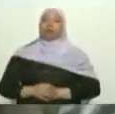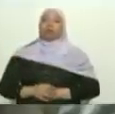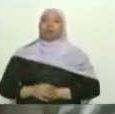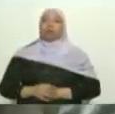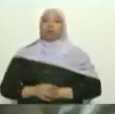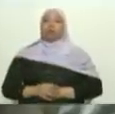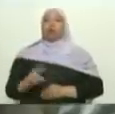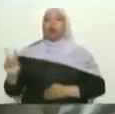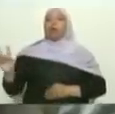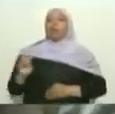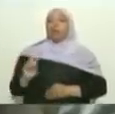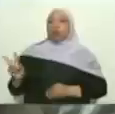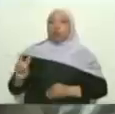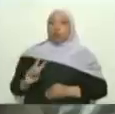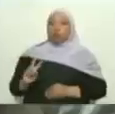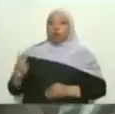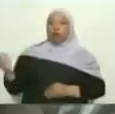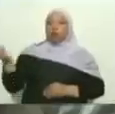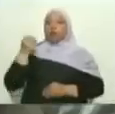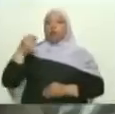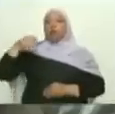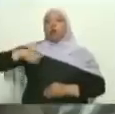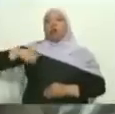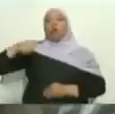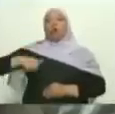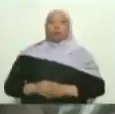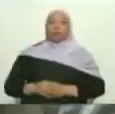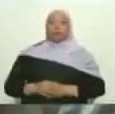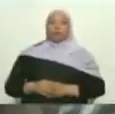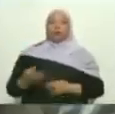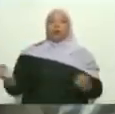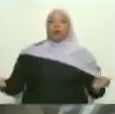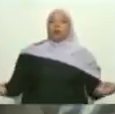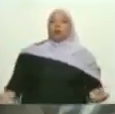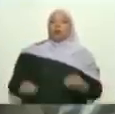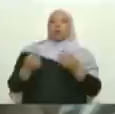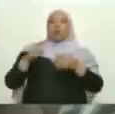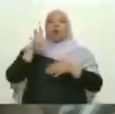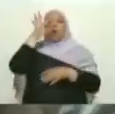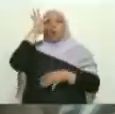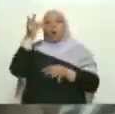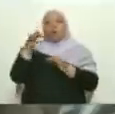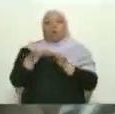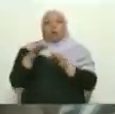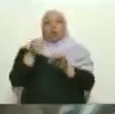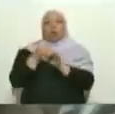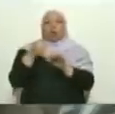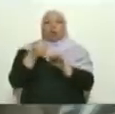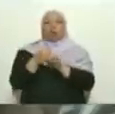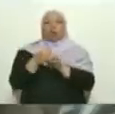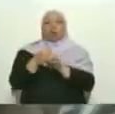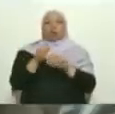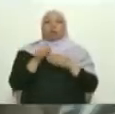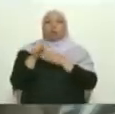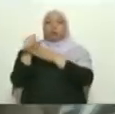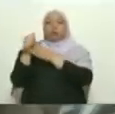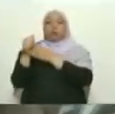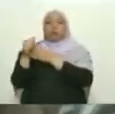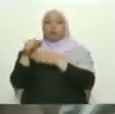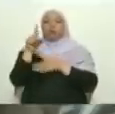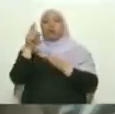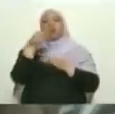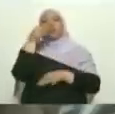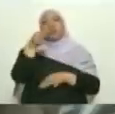bien Venezuela marcha hoy adelante con mucha fe de lograr